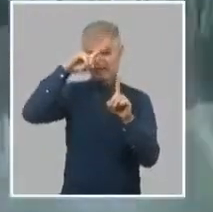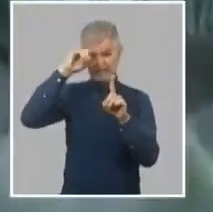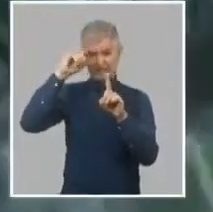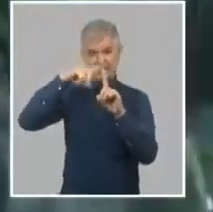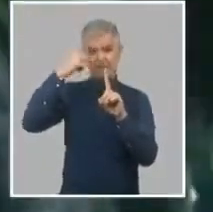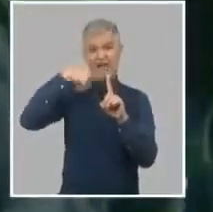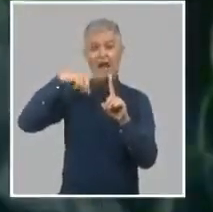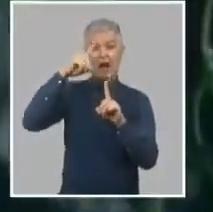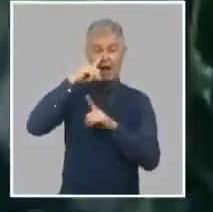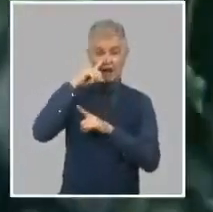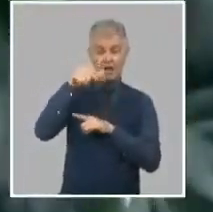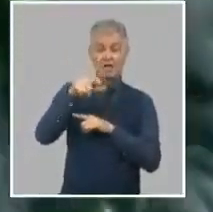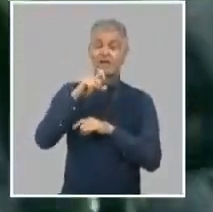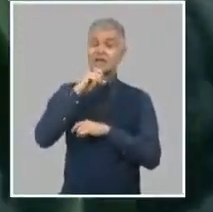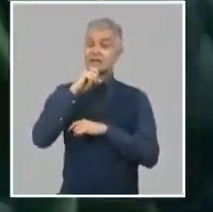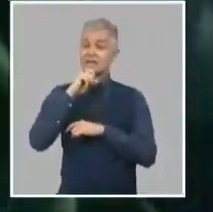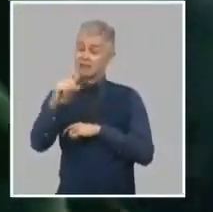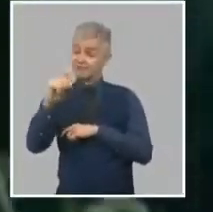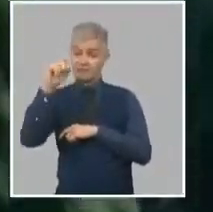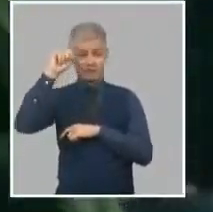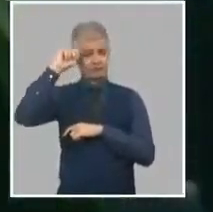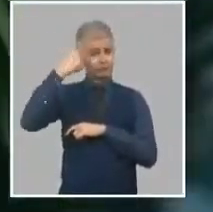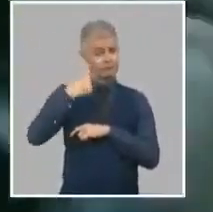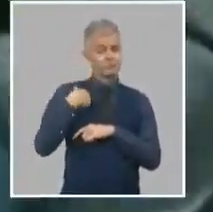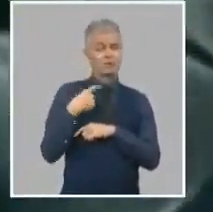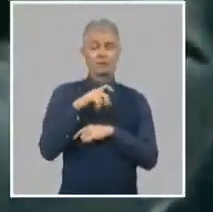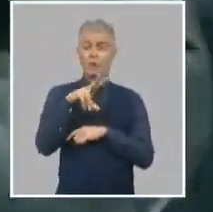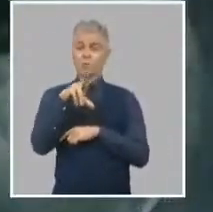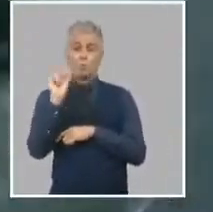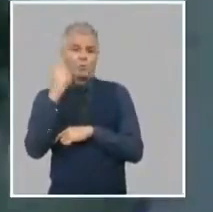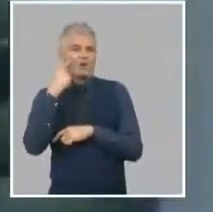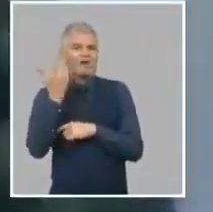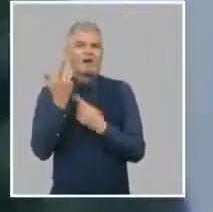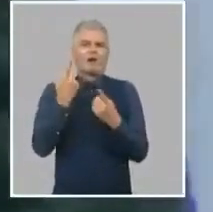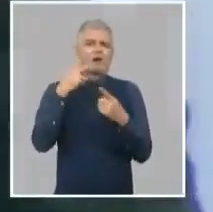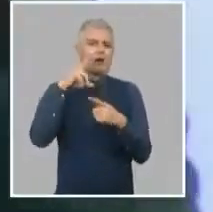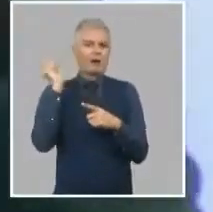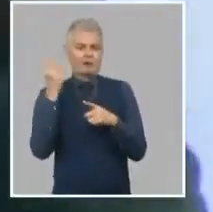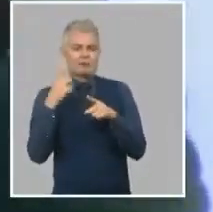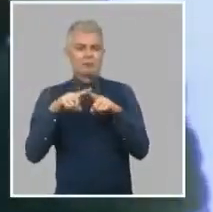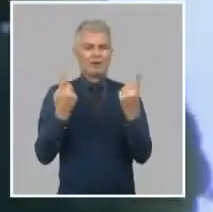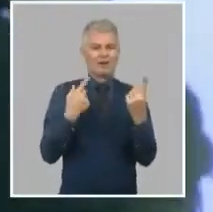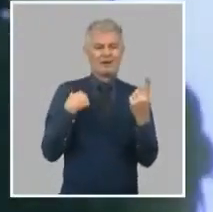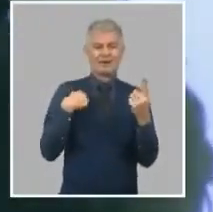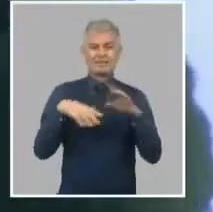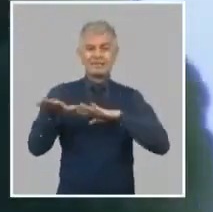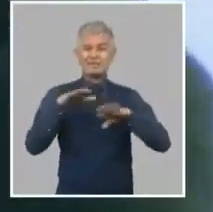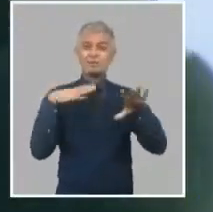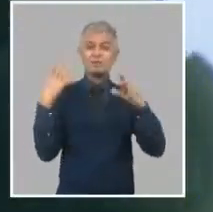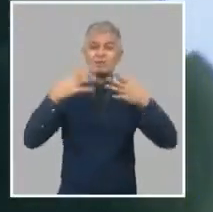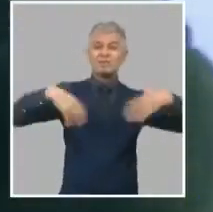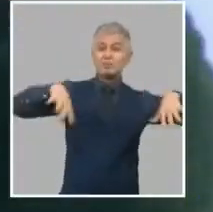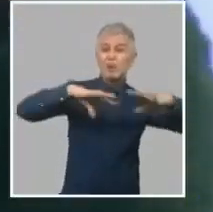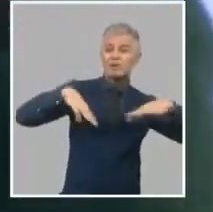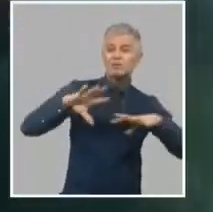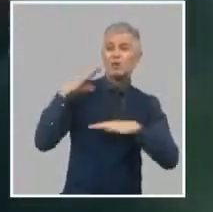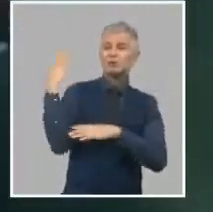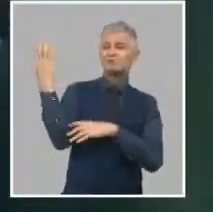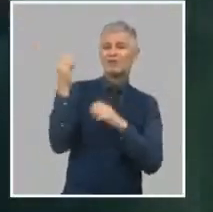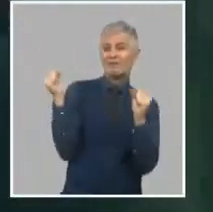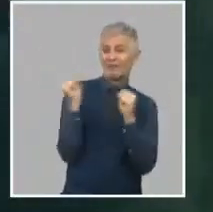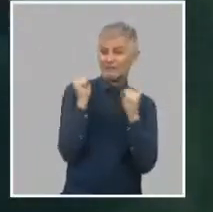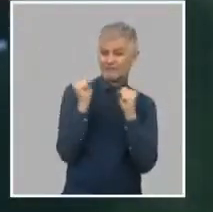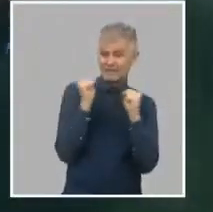fuerte, dura, novedosa, tenía que ver con las condiciones climatológicas en el